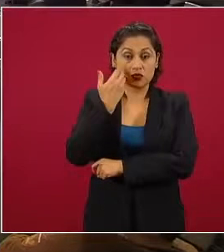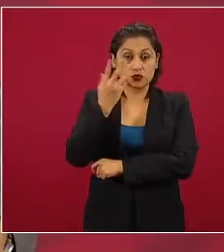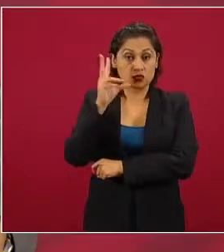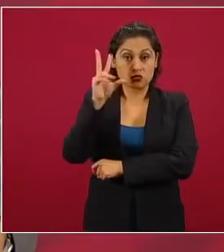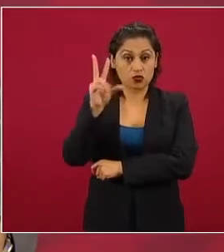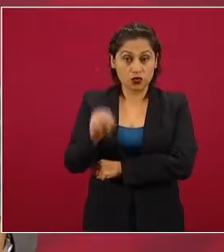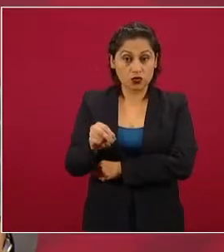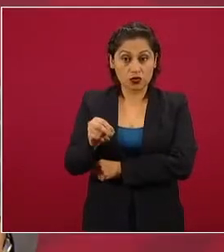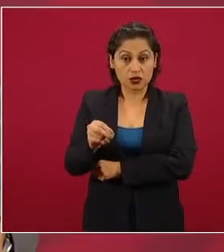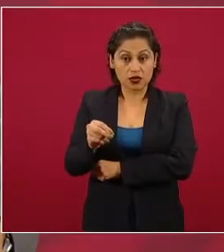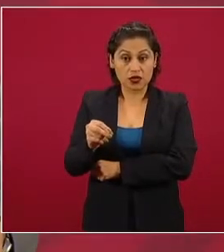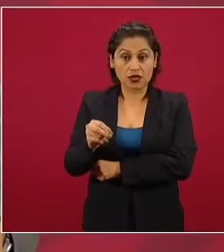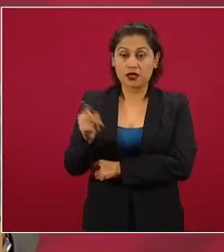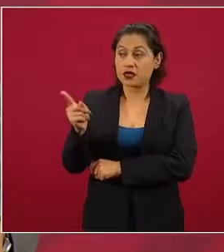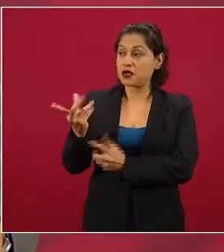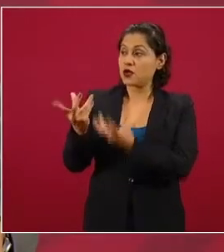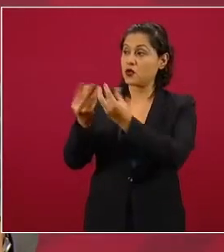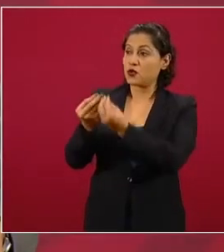acompañar a los de Frena,